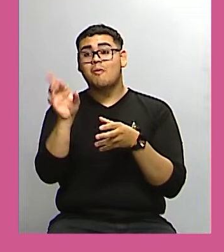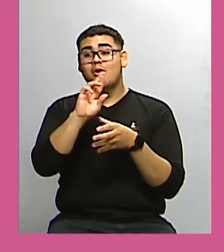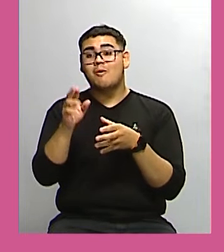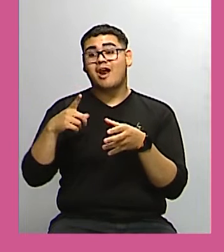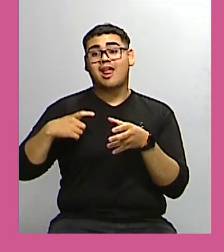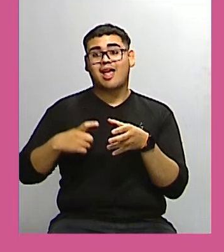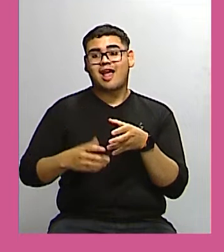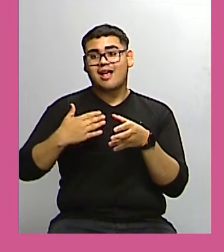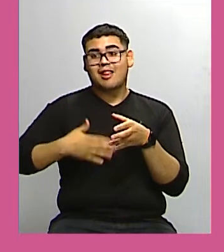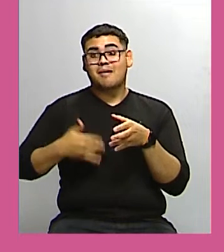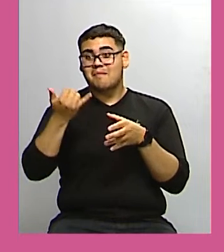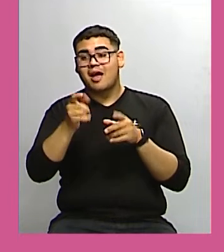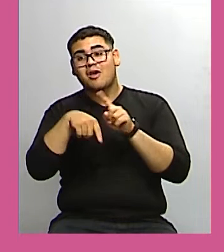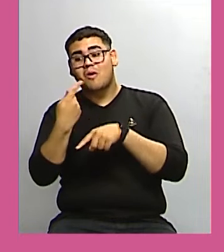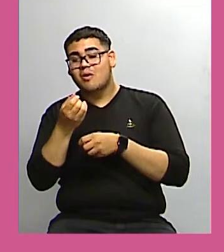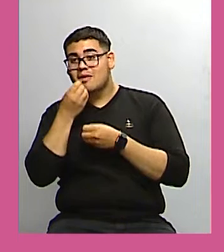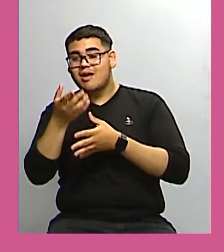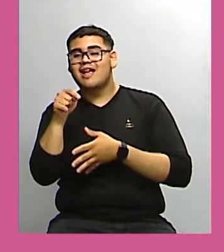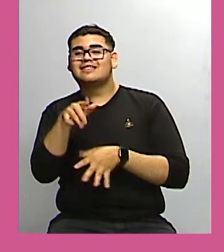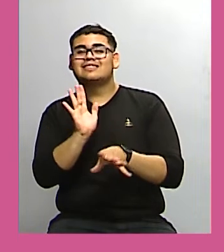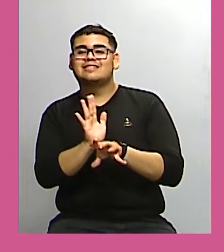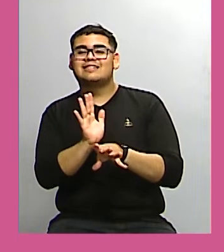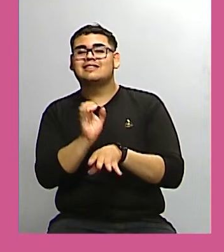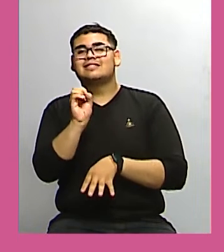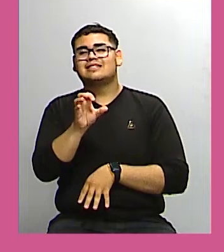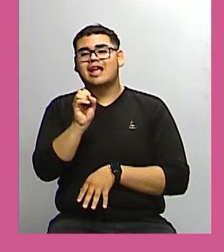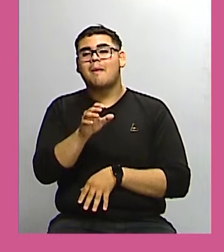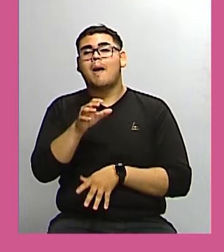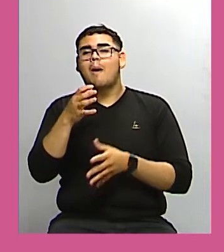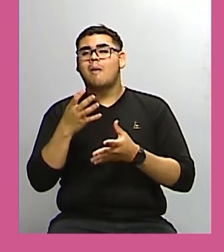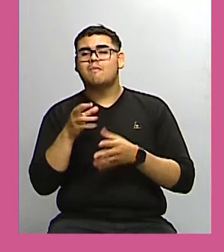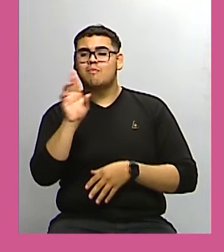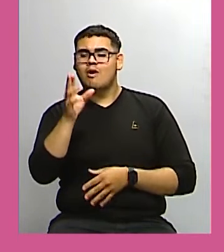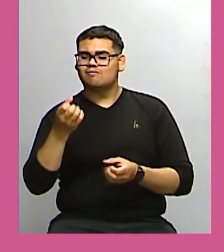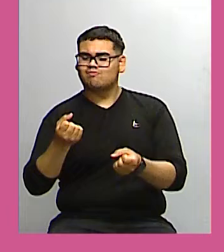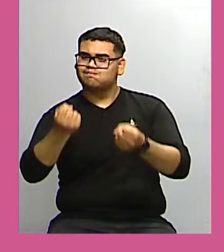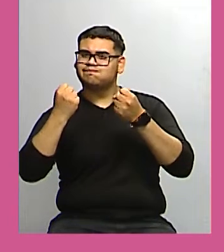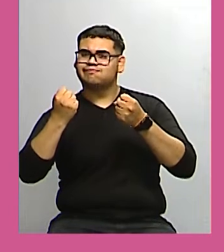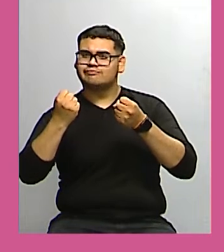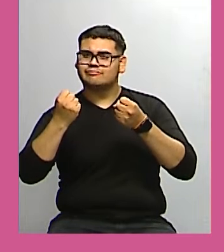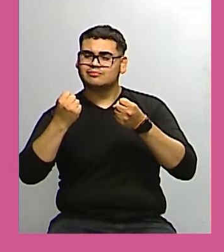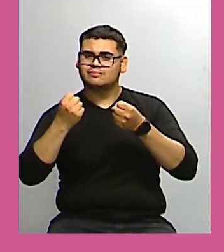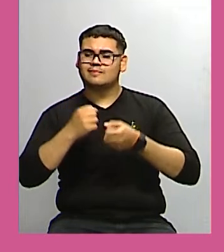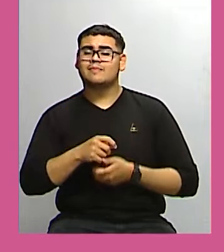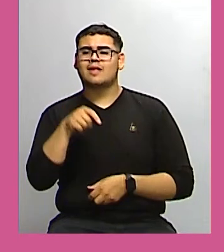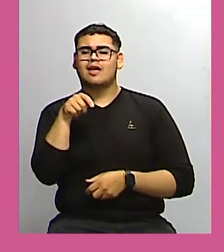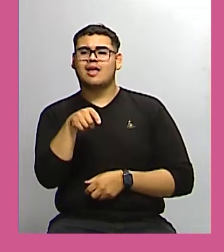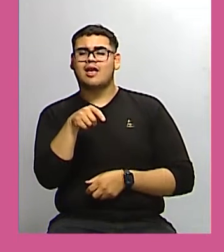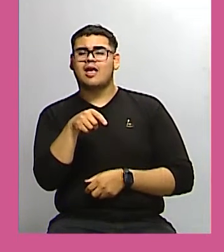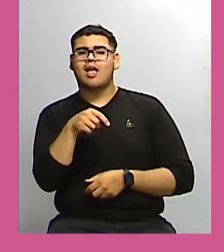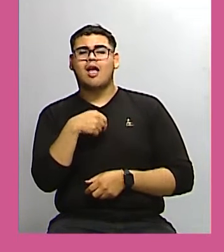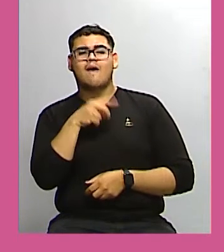están recuperadas, que se llaman Mujeres Poderosas Mendoza. Y la verdad que al conocerlas me incentivó muchísimo a avanzar en este